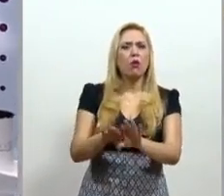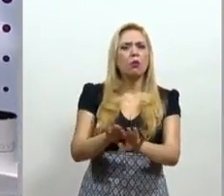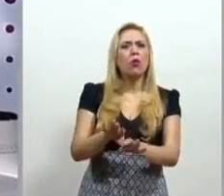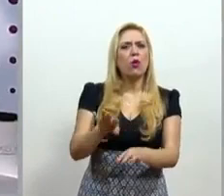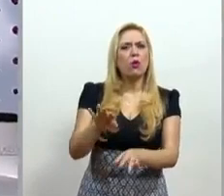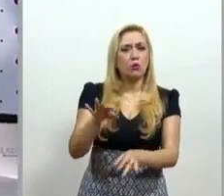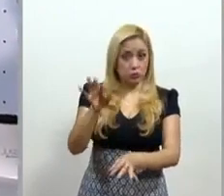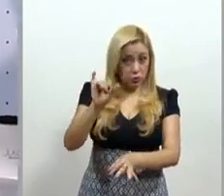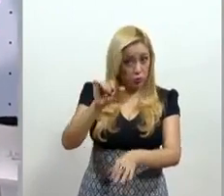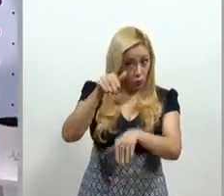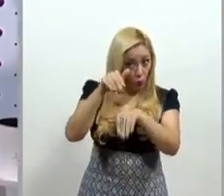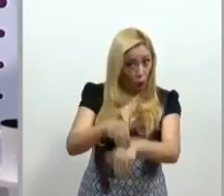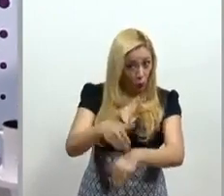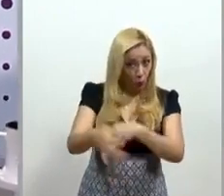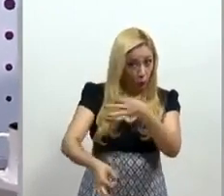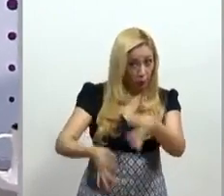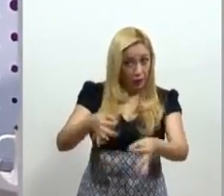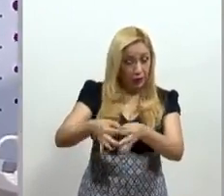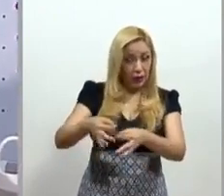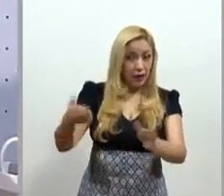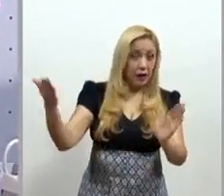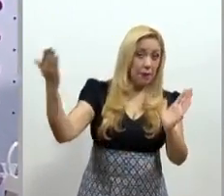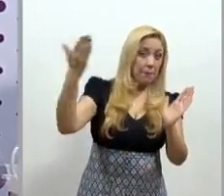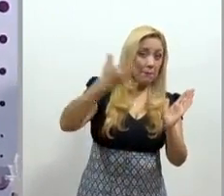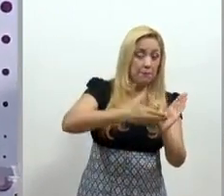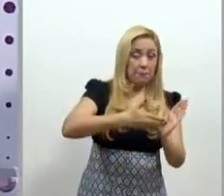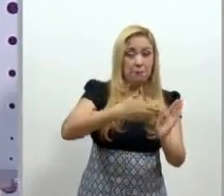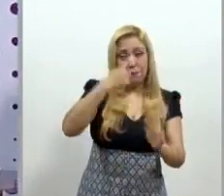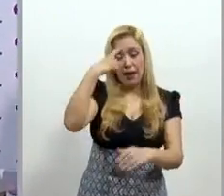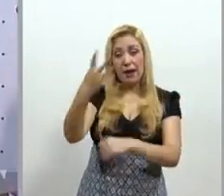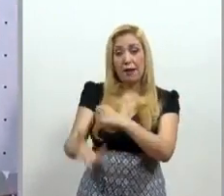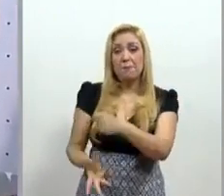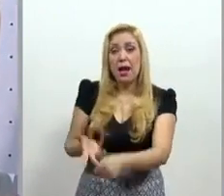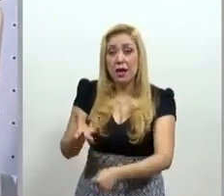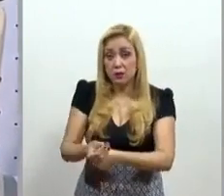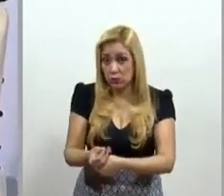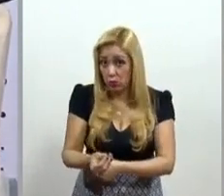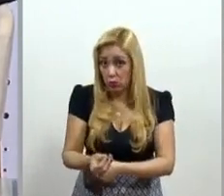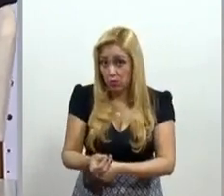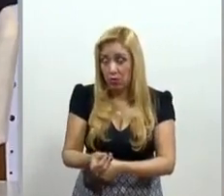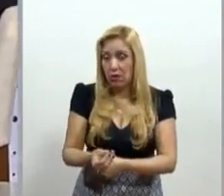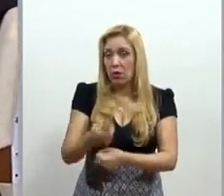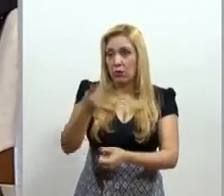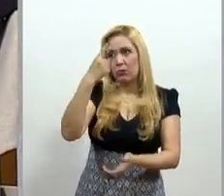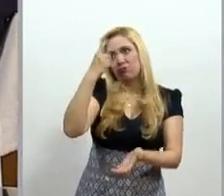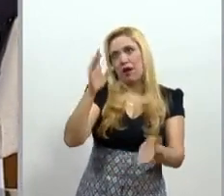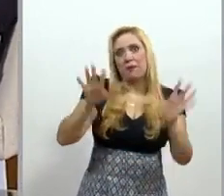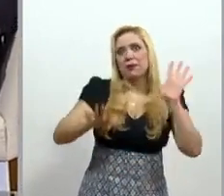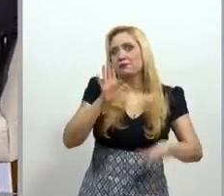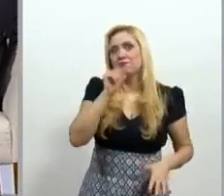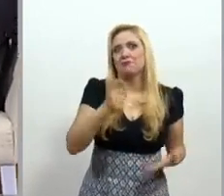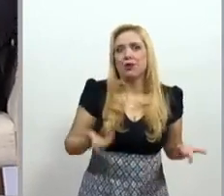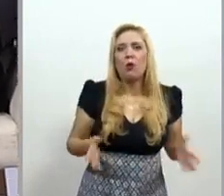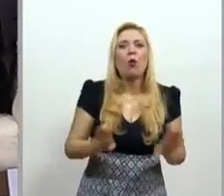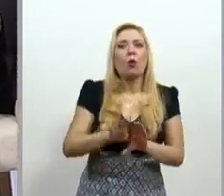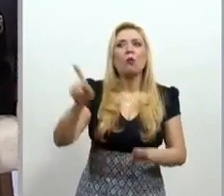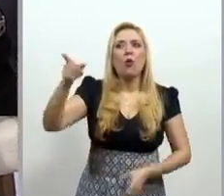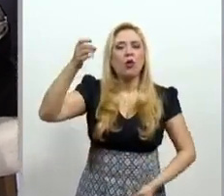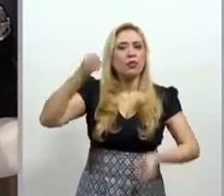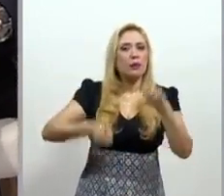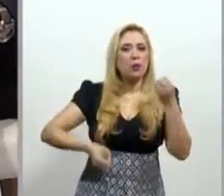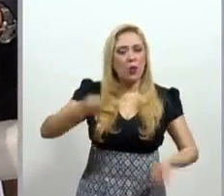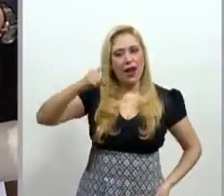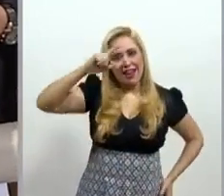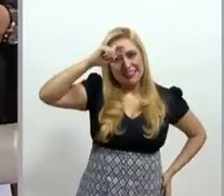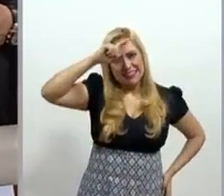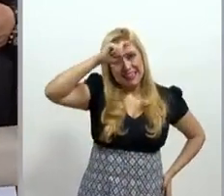reparaciones, ¿no? O sea, no es tan sencillo en algunas ocasiones reparar el daño al medio ambiente. ¿Qué retos le plantea a los tribunales? Y bueno,